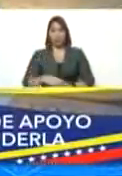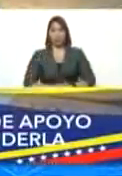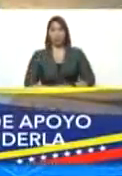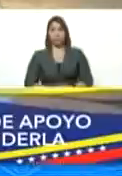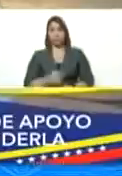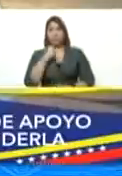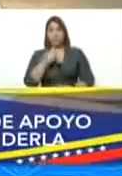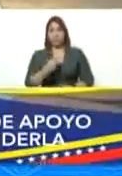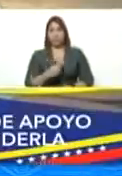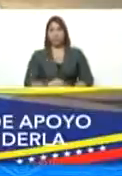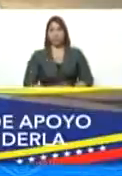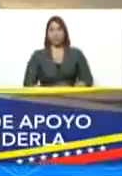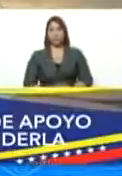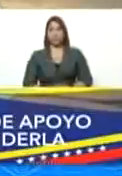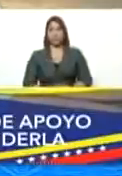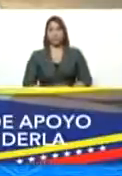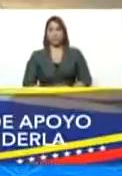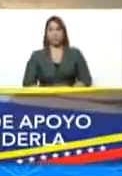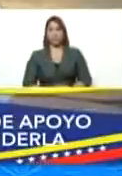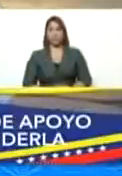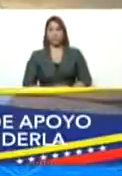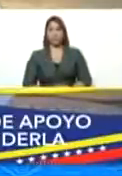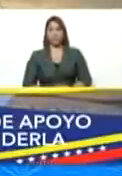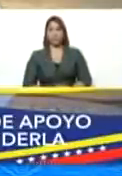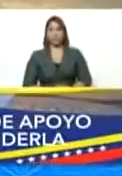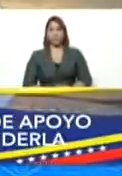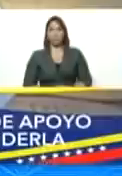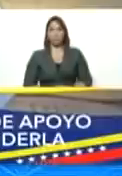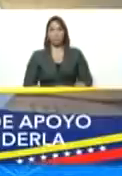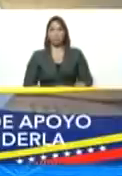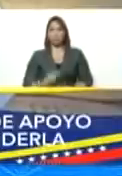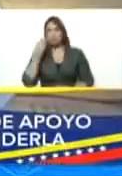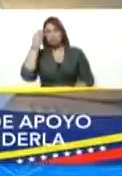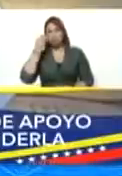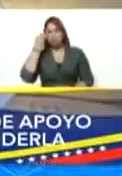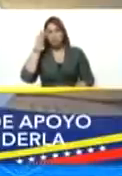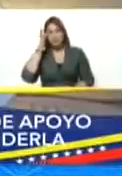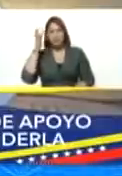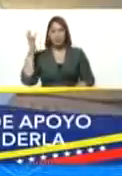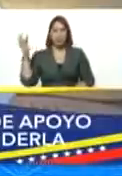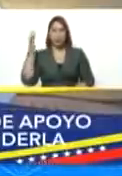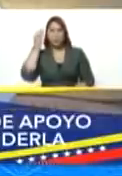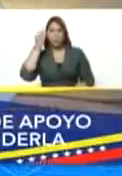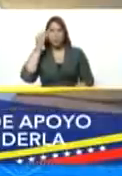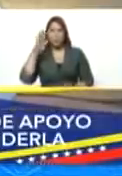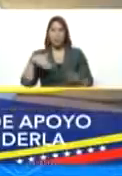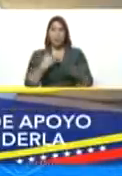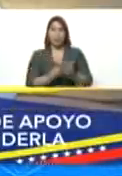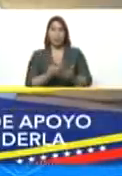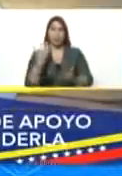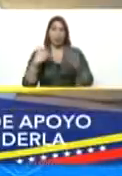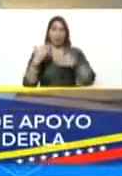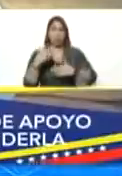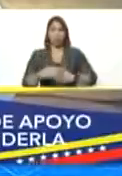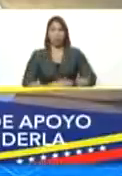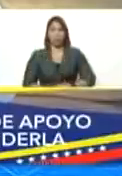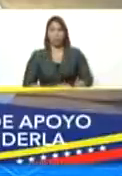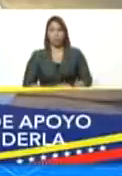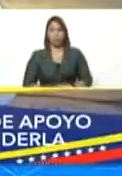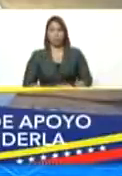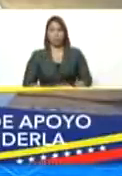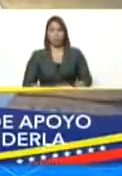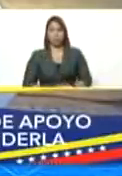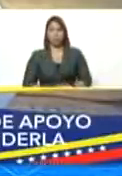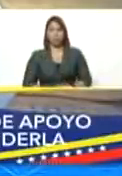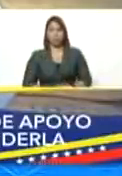decía, criticando a los filósofos y a los pensadores que había habido hasta entonces. Carlos